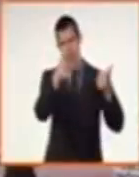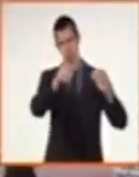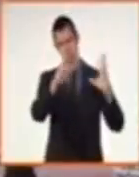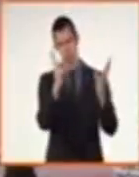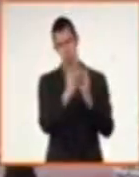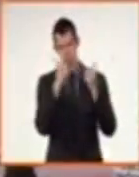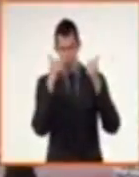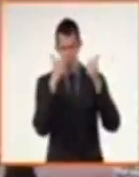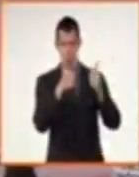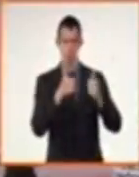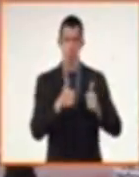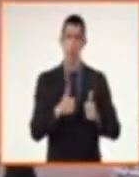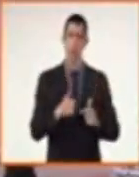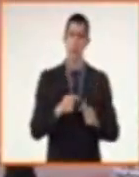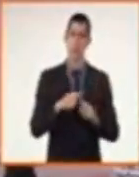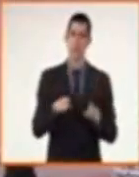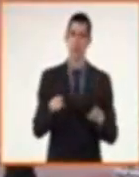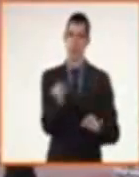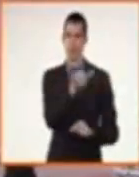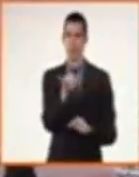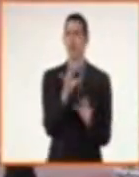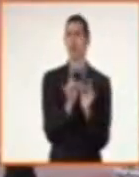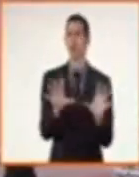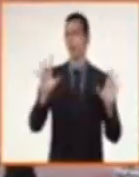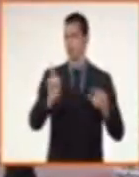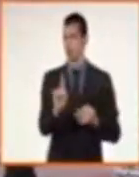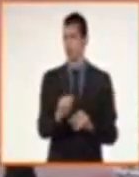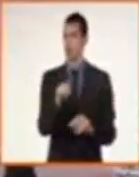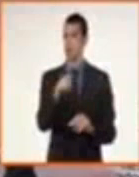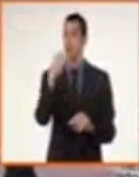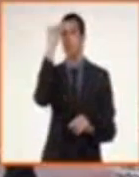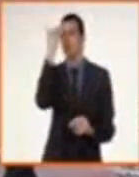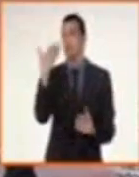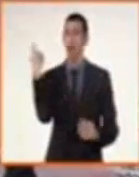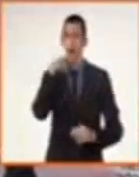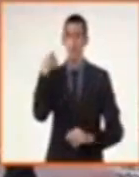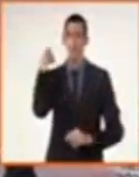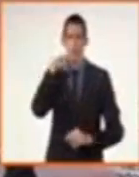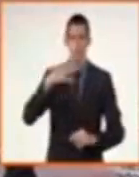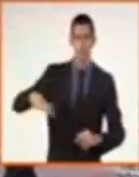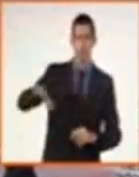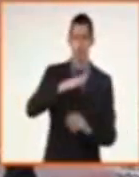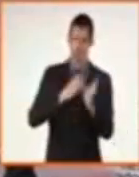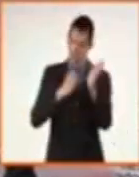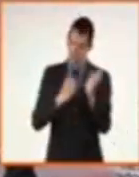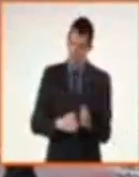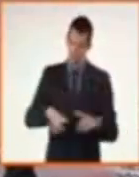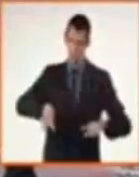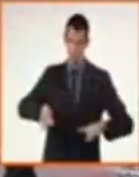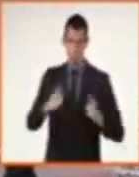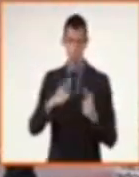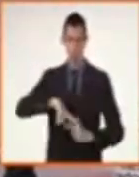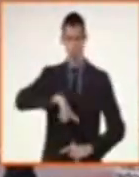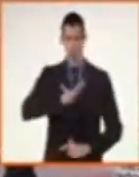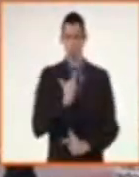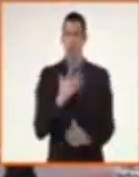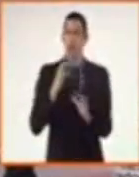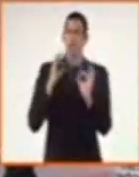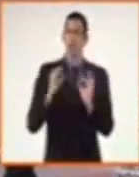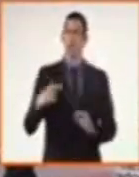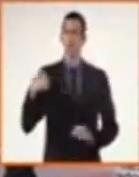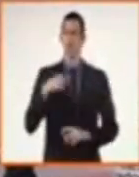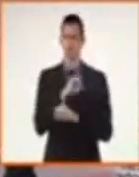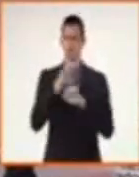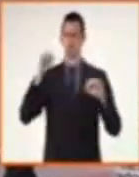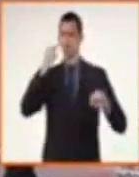ganó porque nuestro pueblo entendió también la estrategia revolucionaria de votar y de votar por todo, y porque en medio de tantos